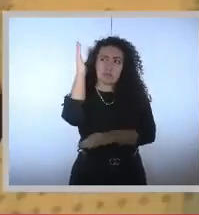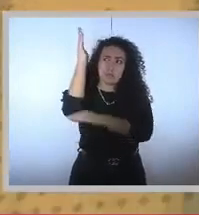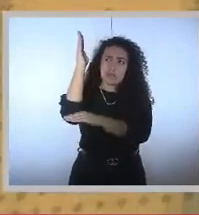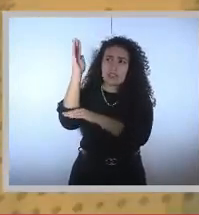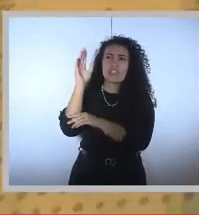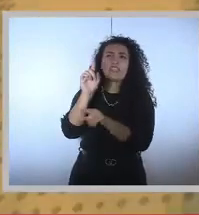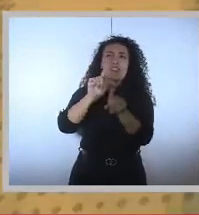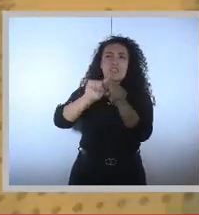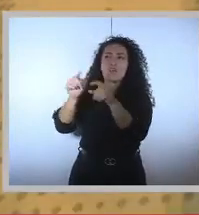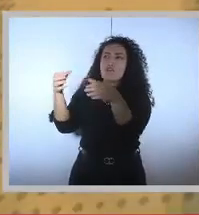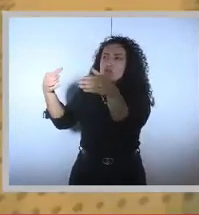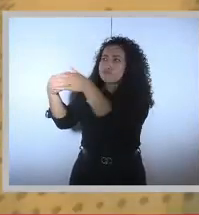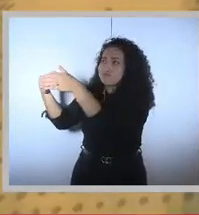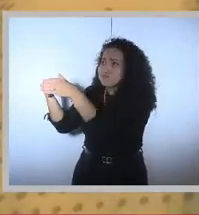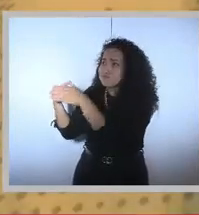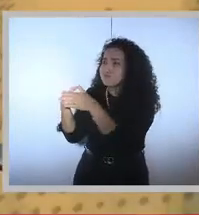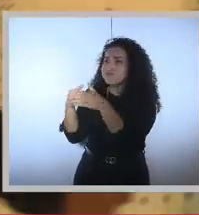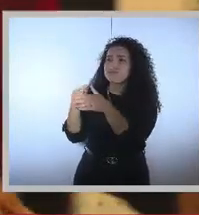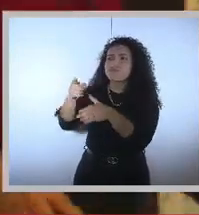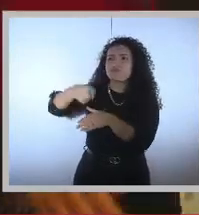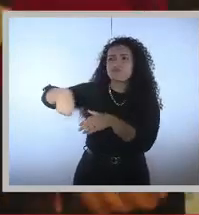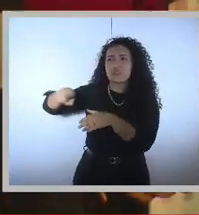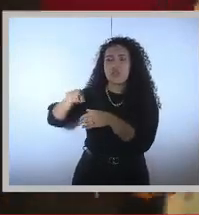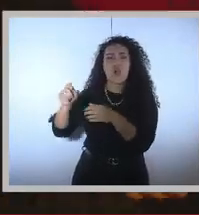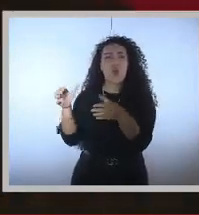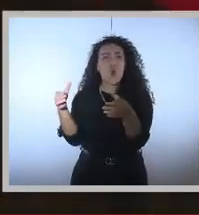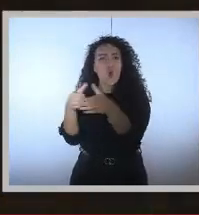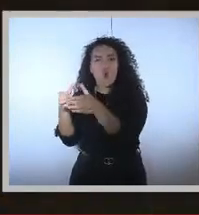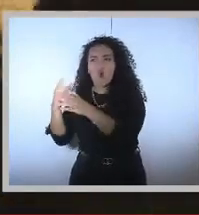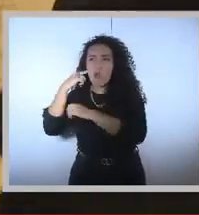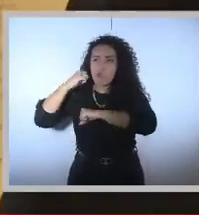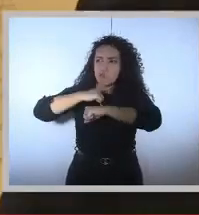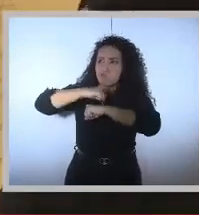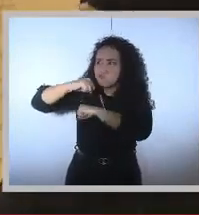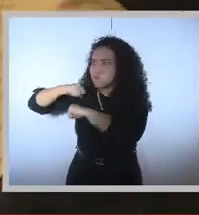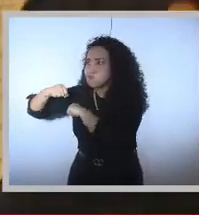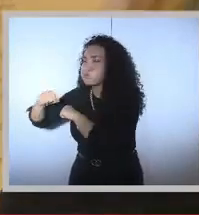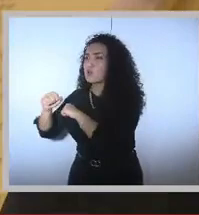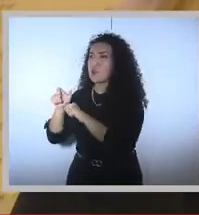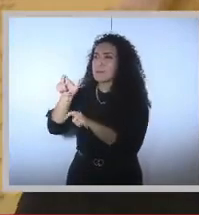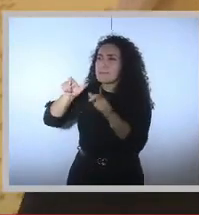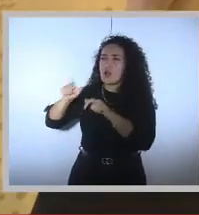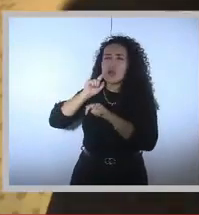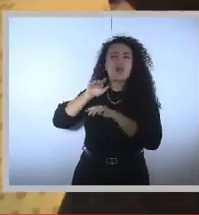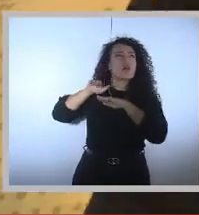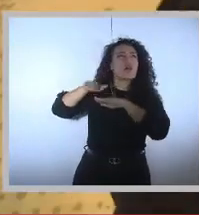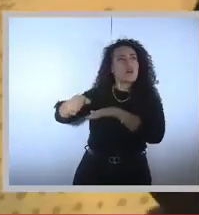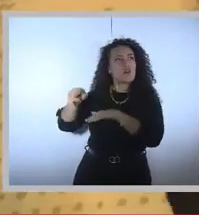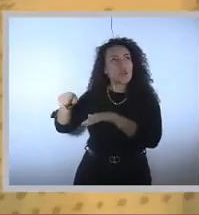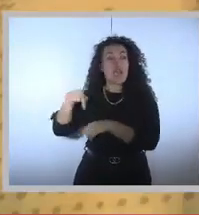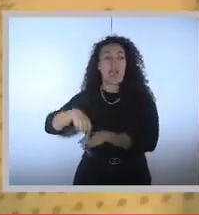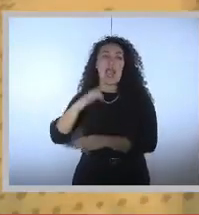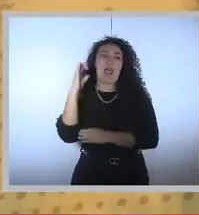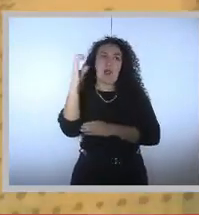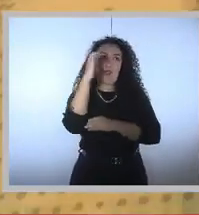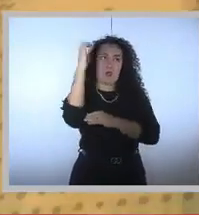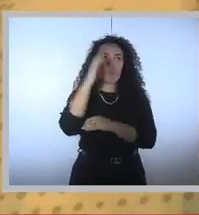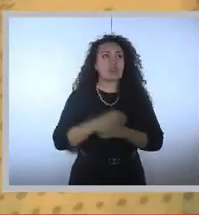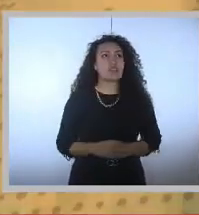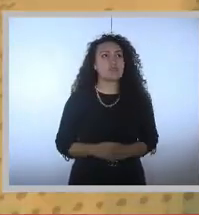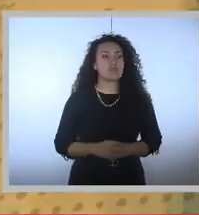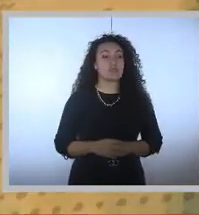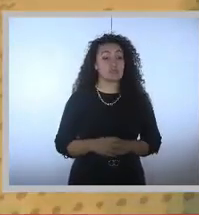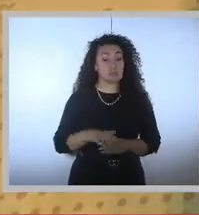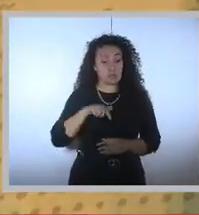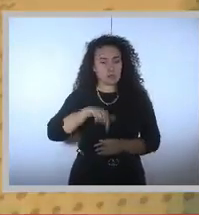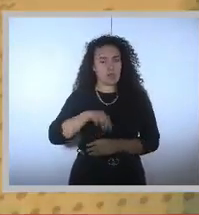diferentes organizaciones, diferentes movimientos y representaciones de Colombia, un país